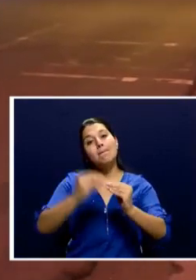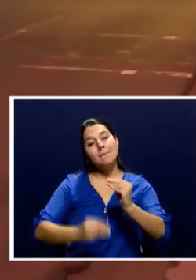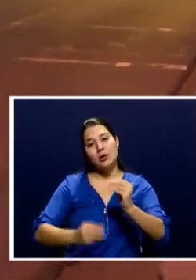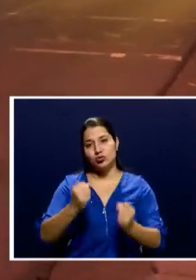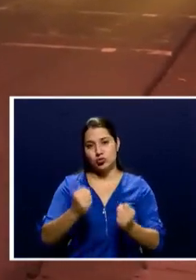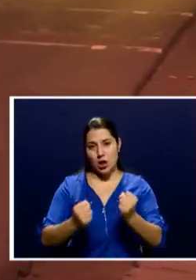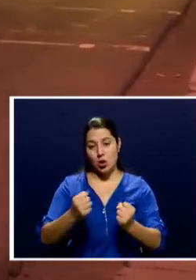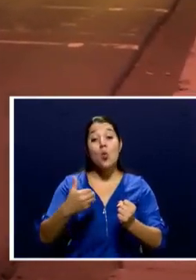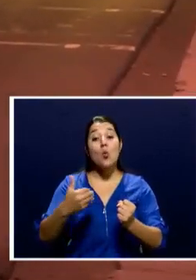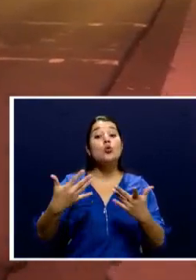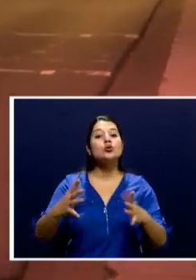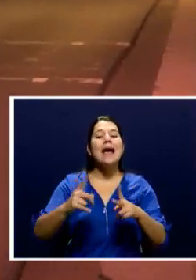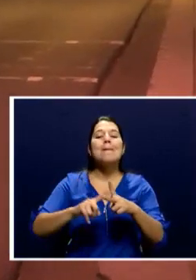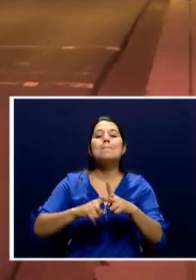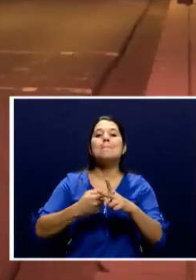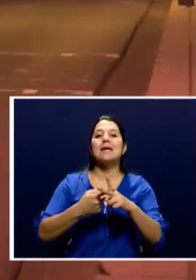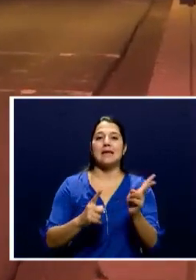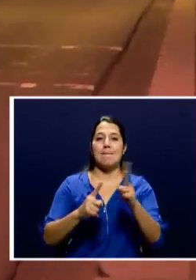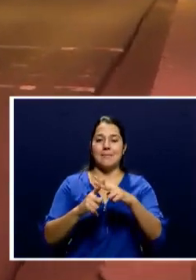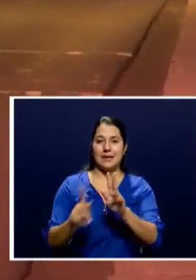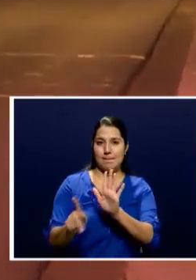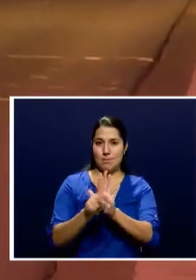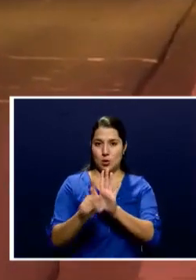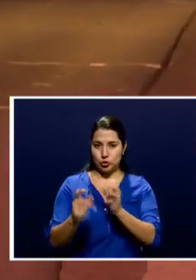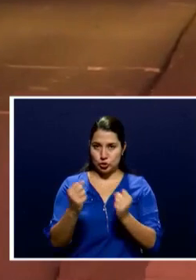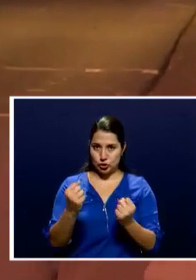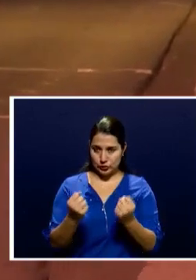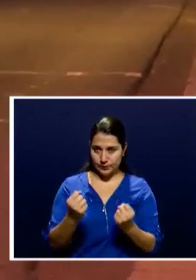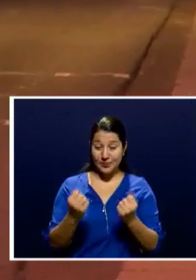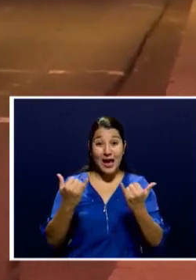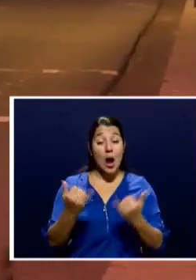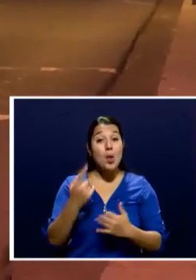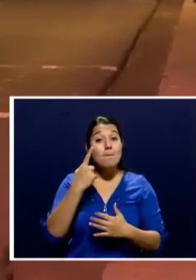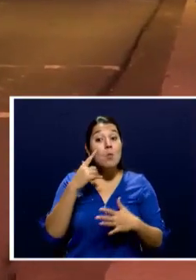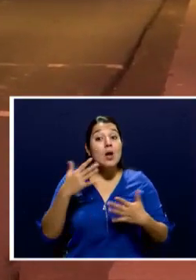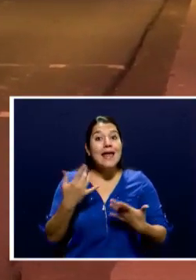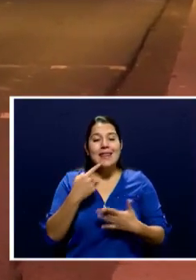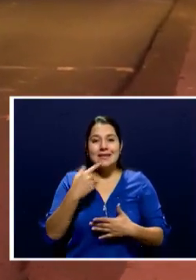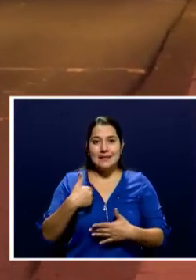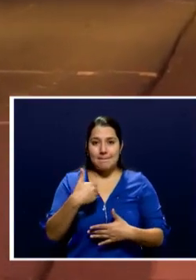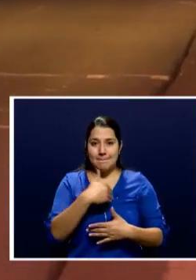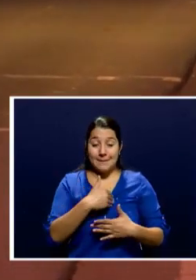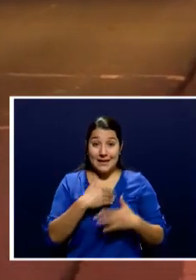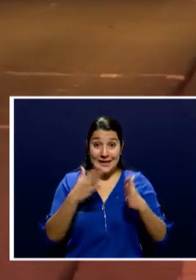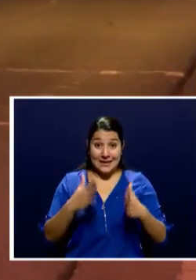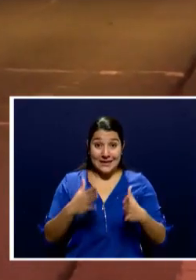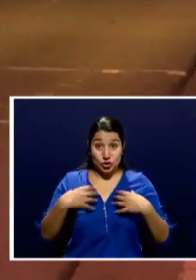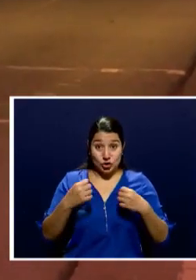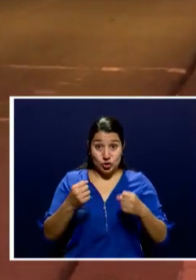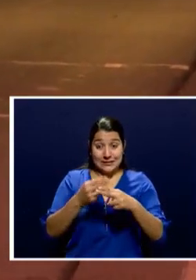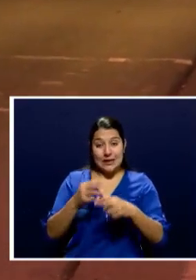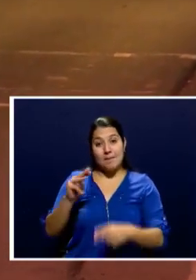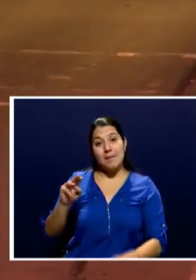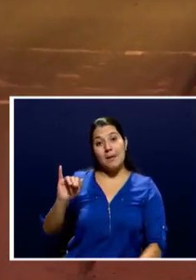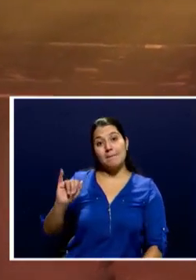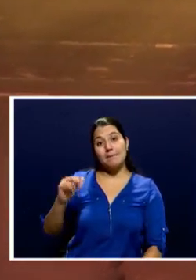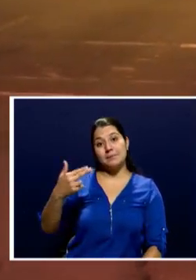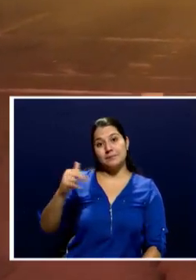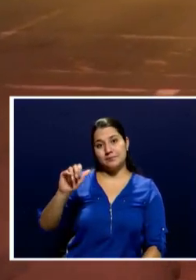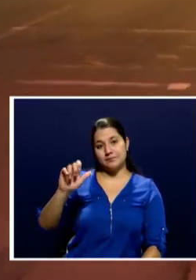comience a regir la restricción vehicular. Veamos también lo que dice el ministro de Seguridad, Michael Soto, sobre